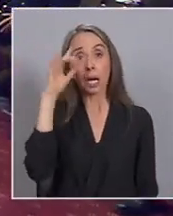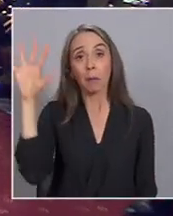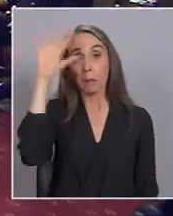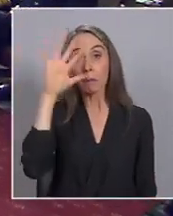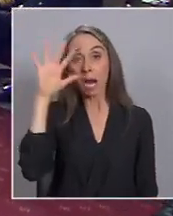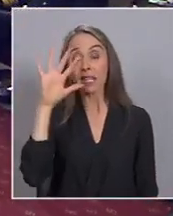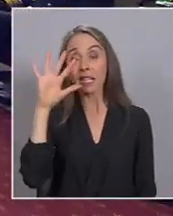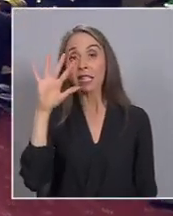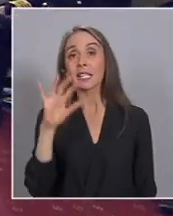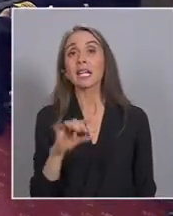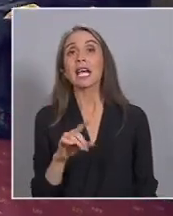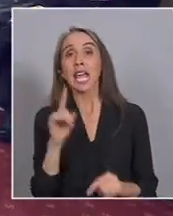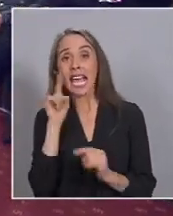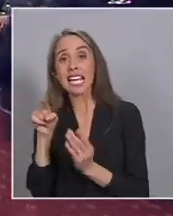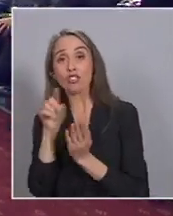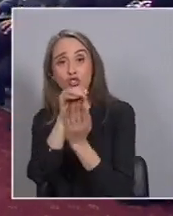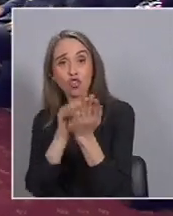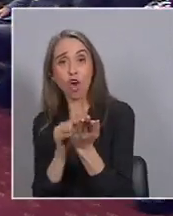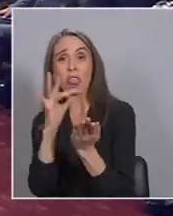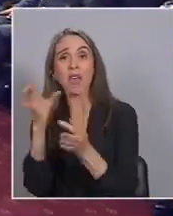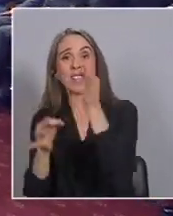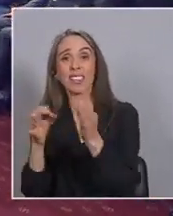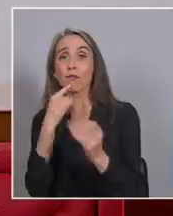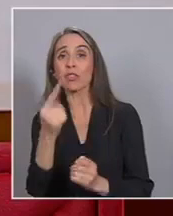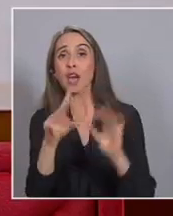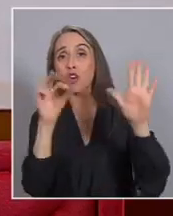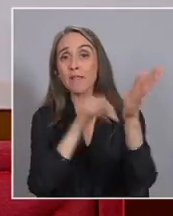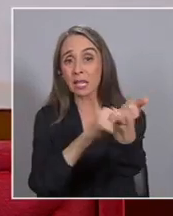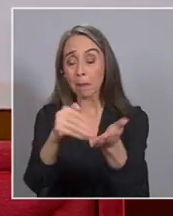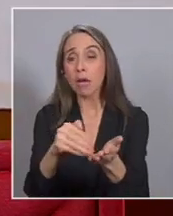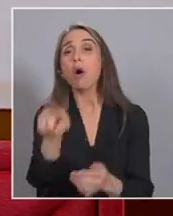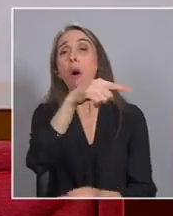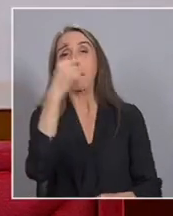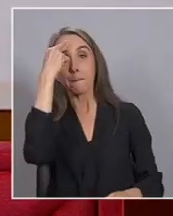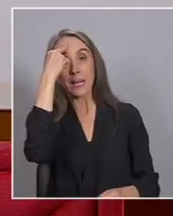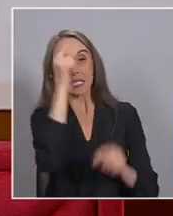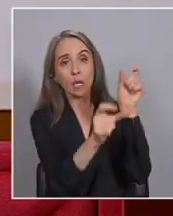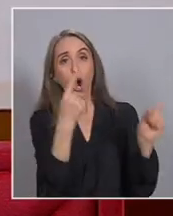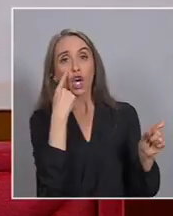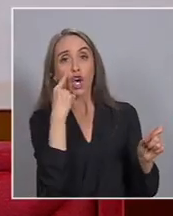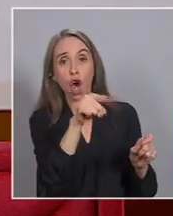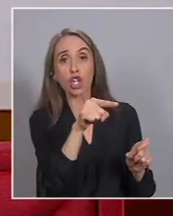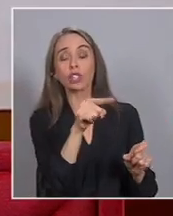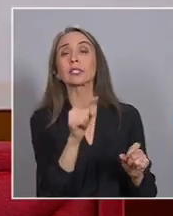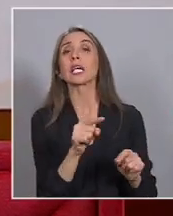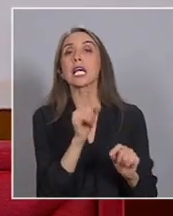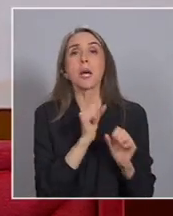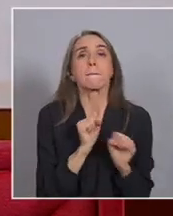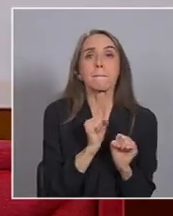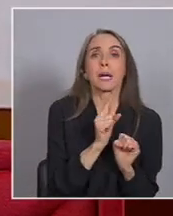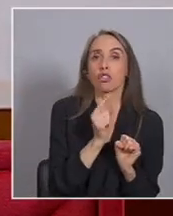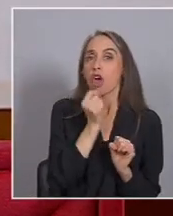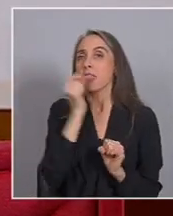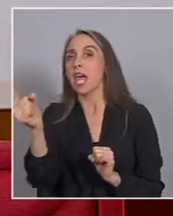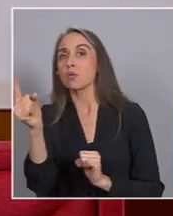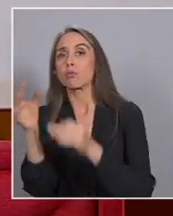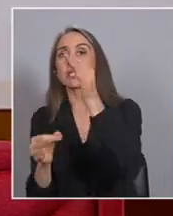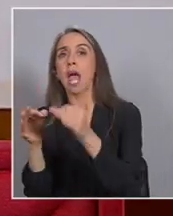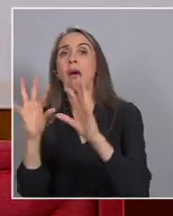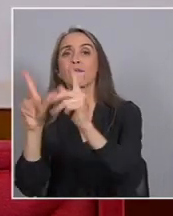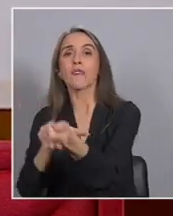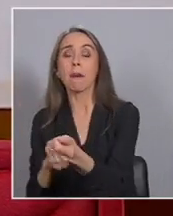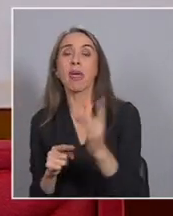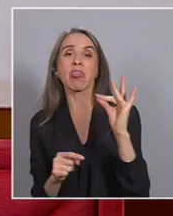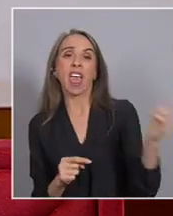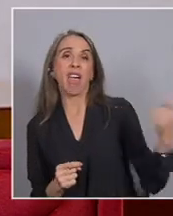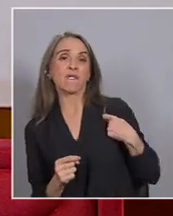Imagínense la deuda no reconocida. ¿Cuántas mujeres ustedes conocen? Piénsenlo. Ustedes conocen que no se atreven a denunciar